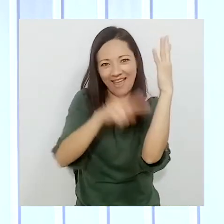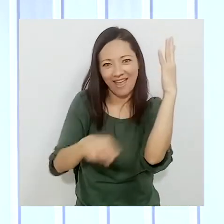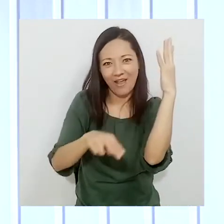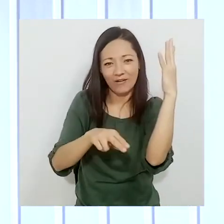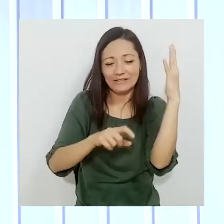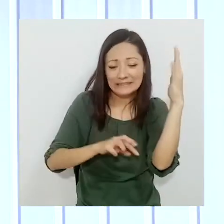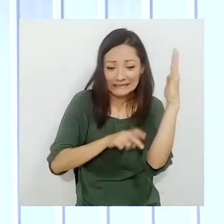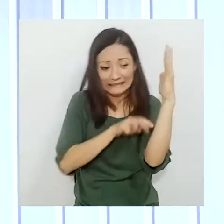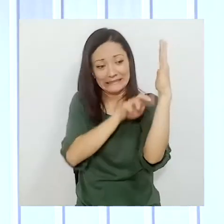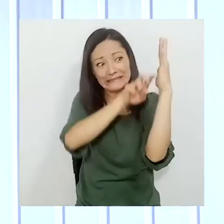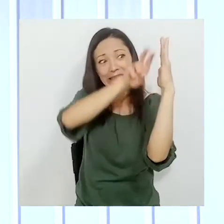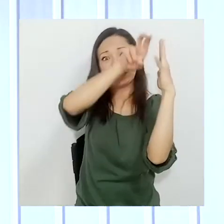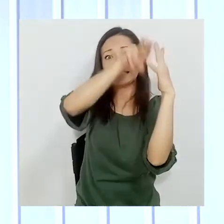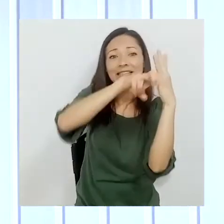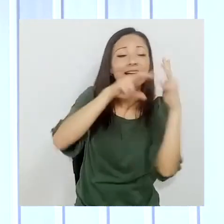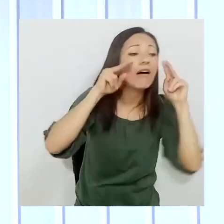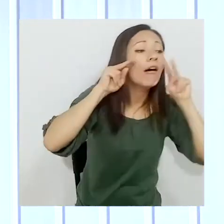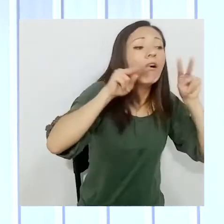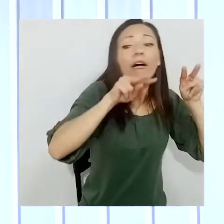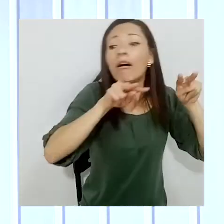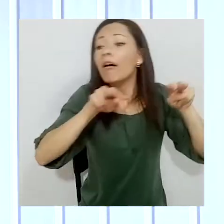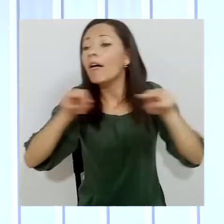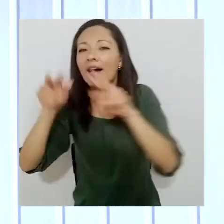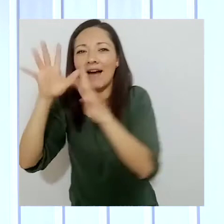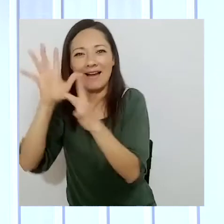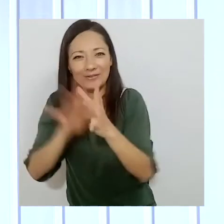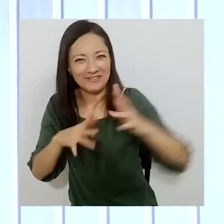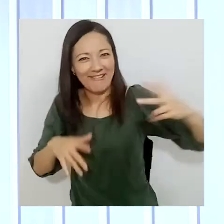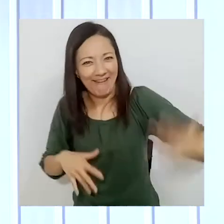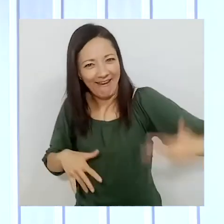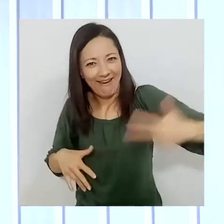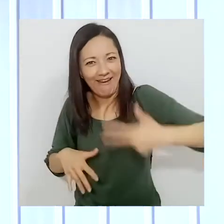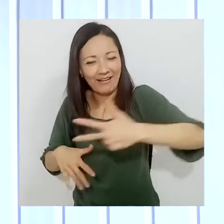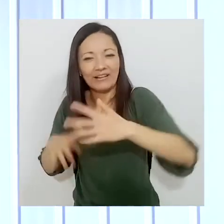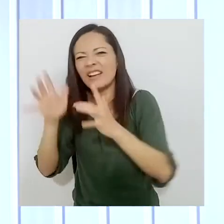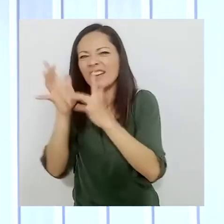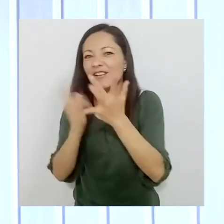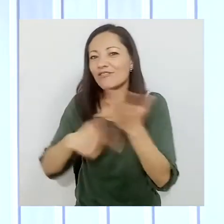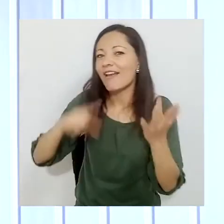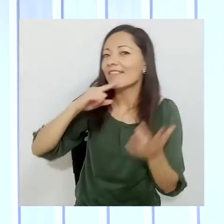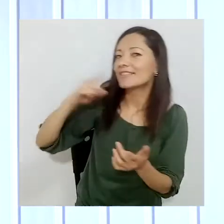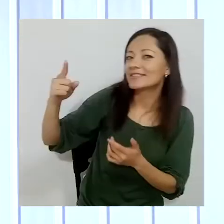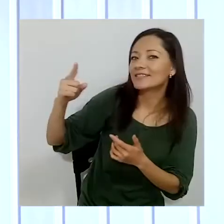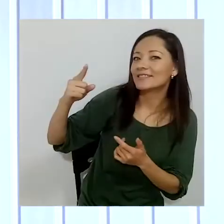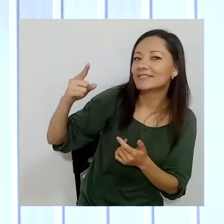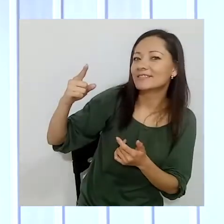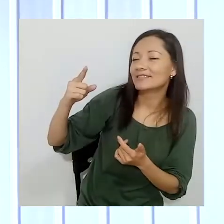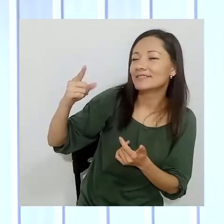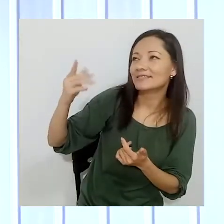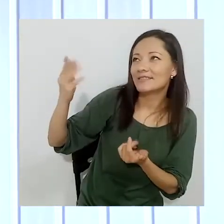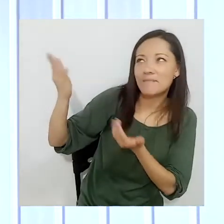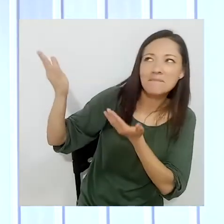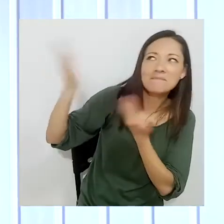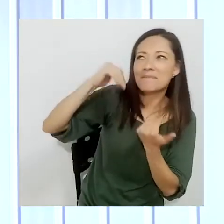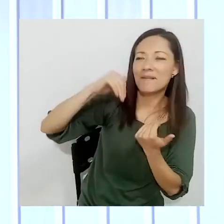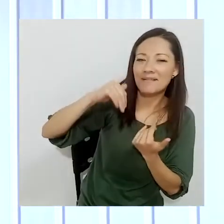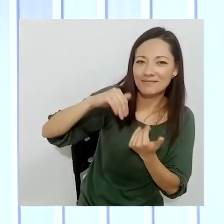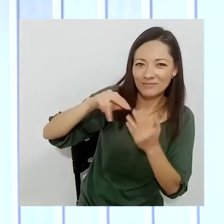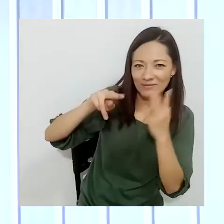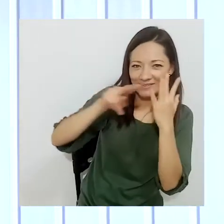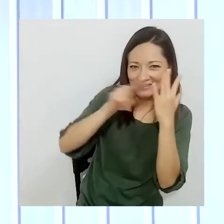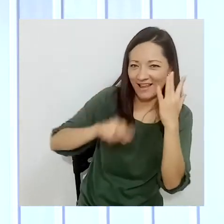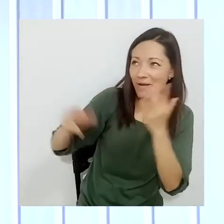verlo pasar por el camino. ¿Y qué le dice Jesús? Zaqueo,